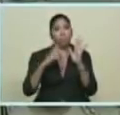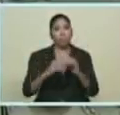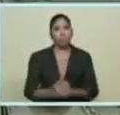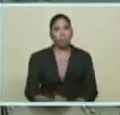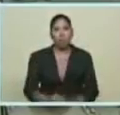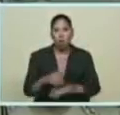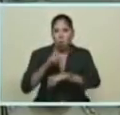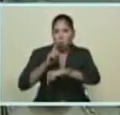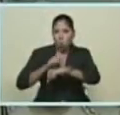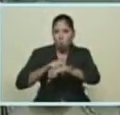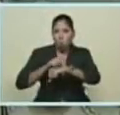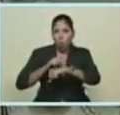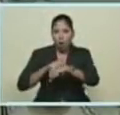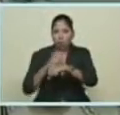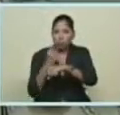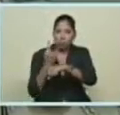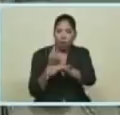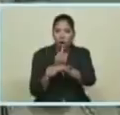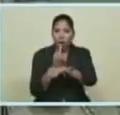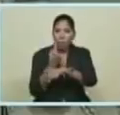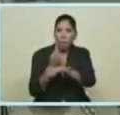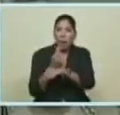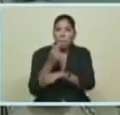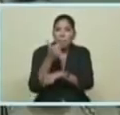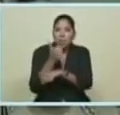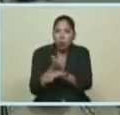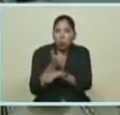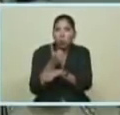cada hora, cada minuto,